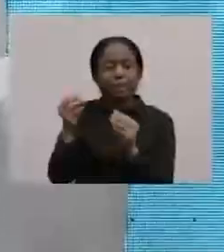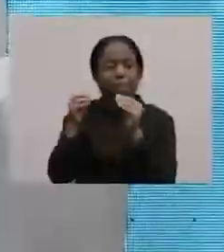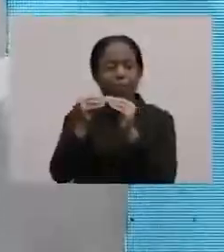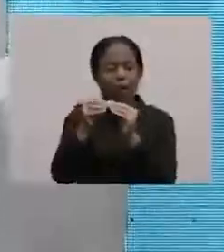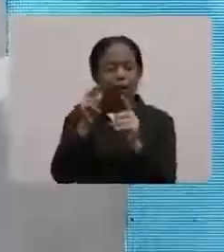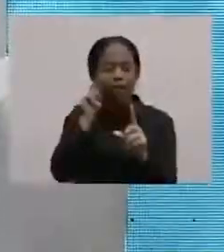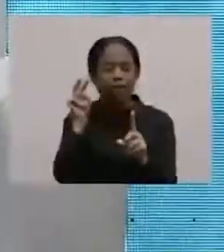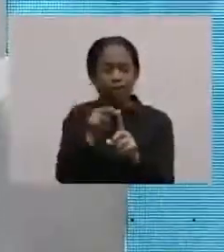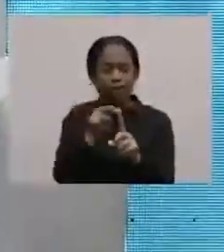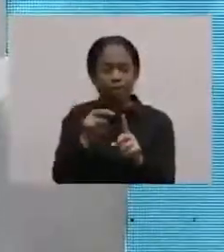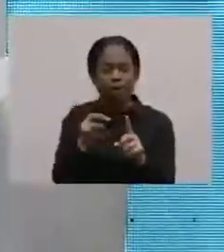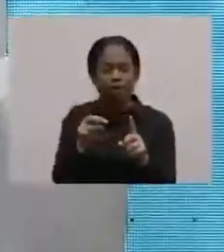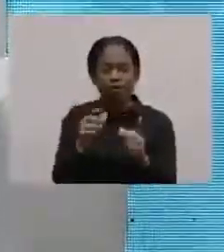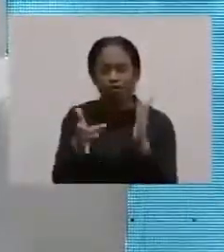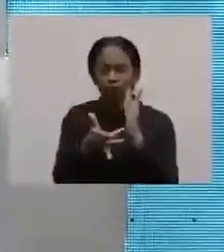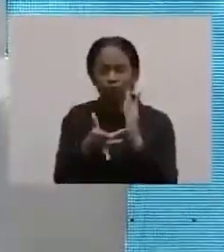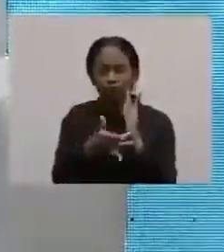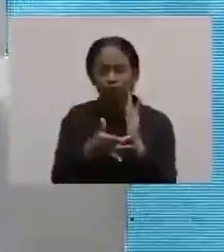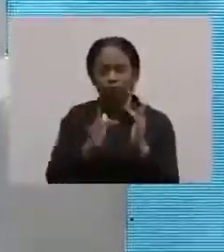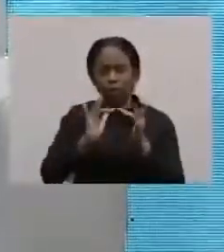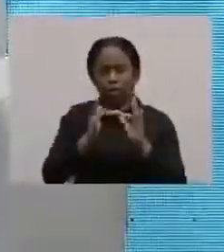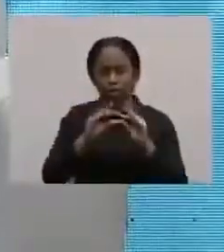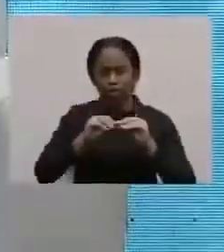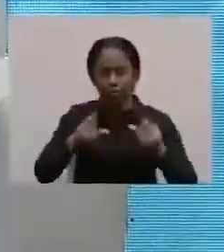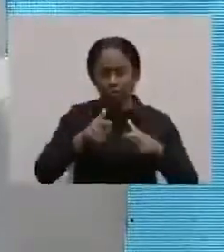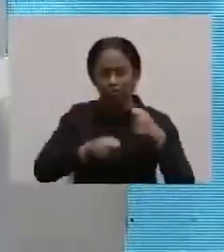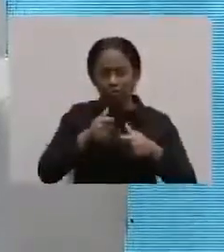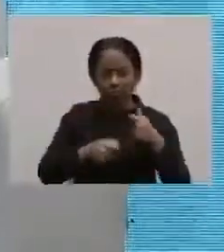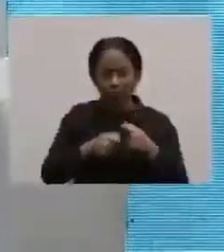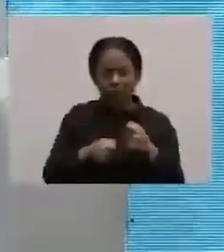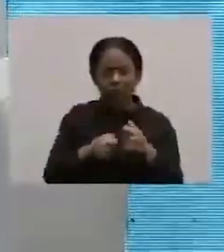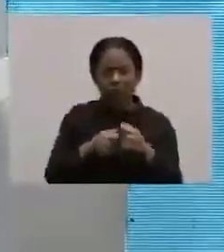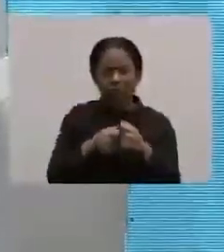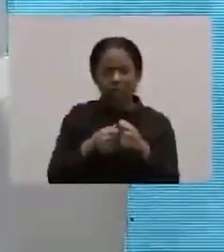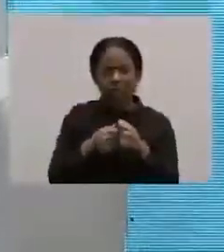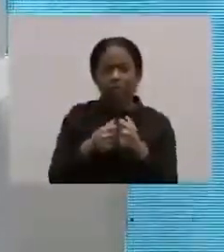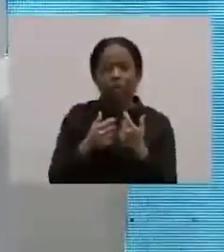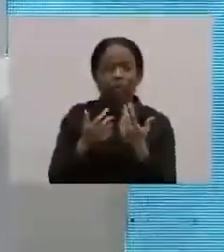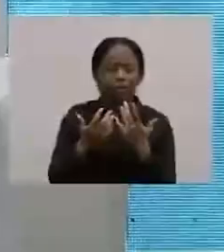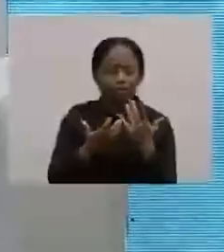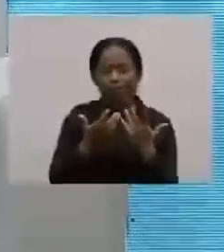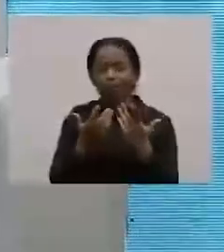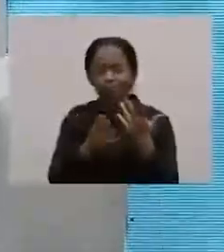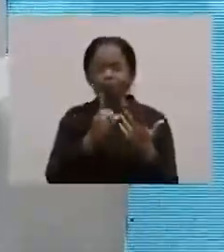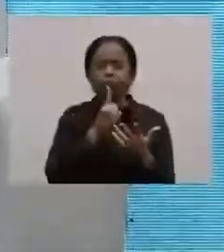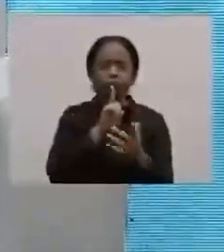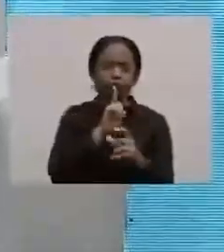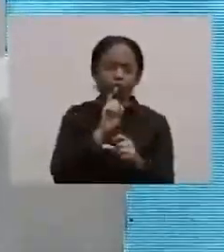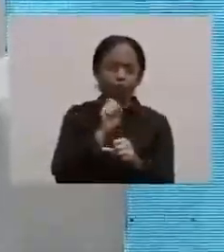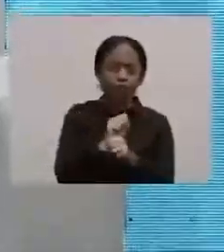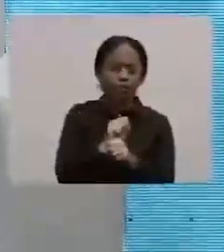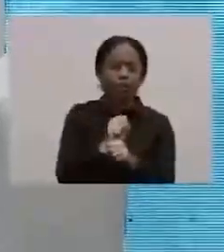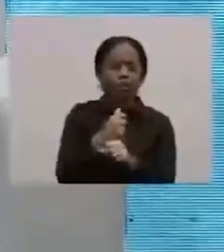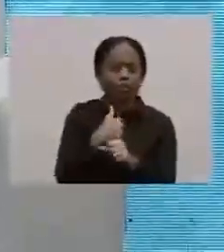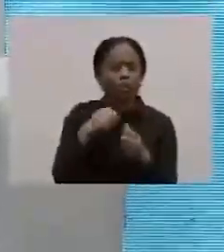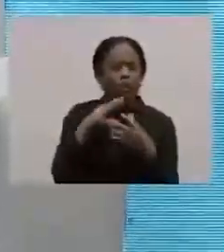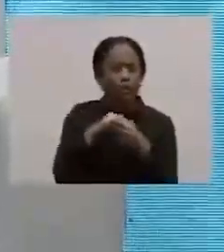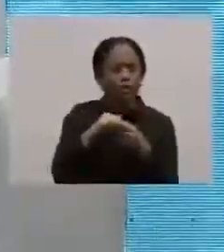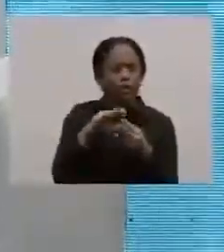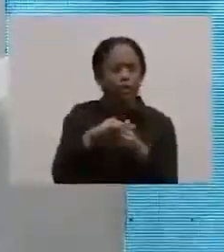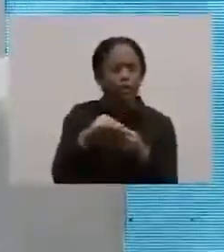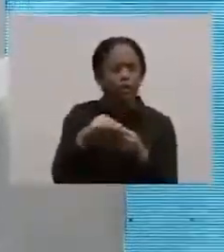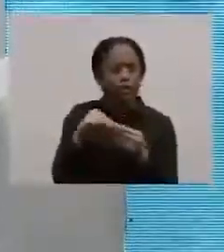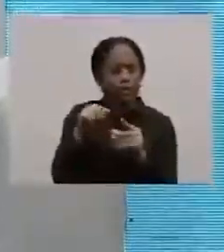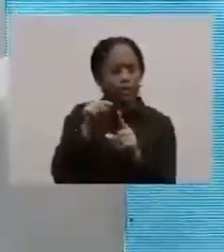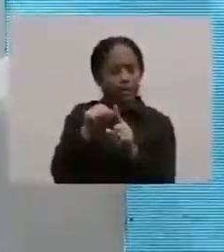sociales, cómo pueden manipular esas tendencias de las redes sociales. Y aunque es una... me estoy refiriendo específicamente a